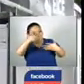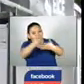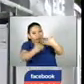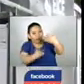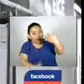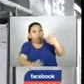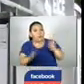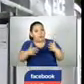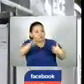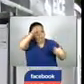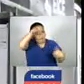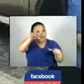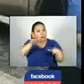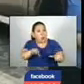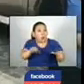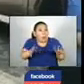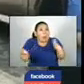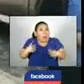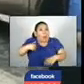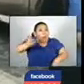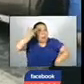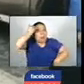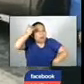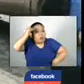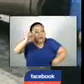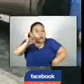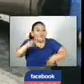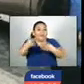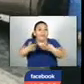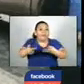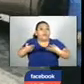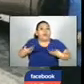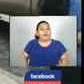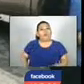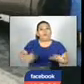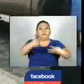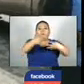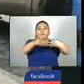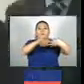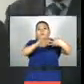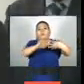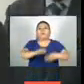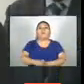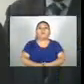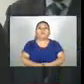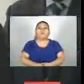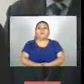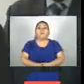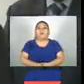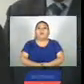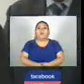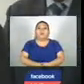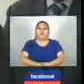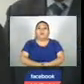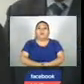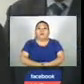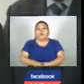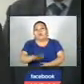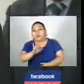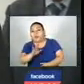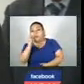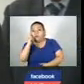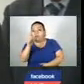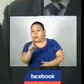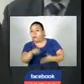avance de lo aprobado, para no caer en violaciones a los derechos constitucionales. Cuando se trata de